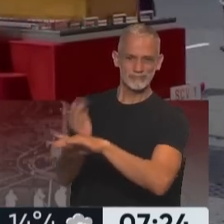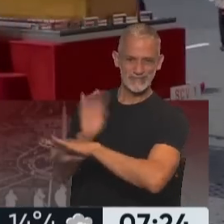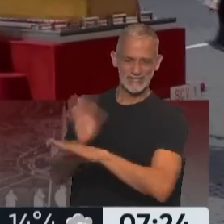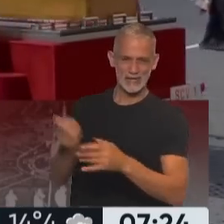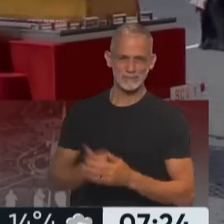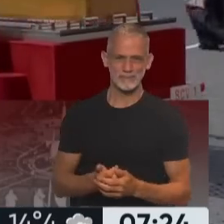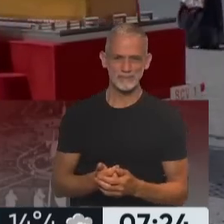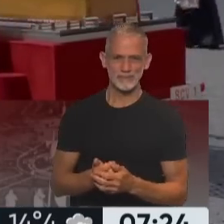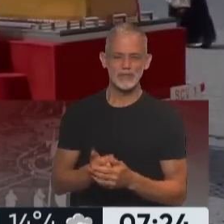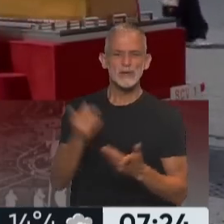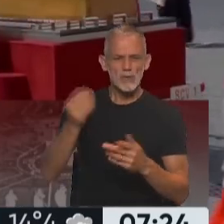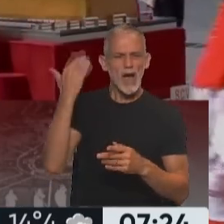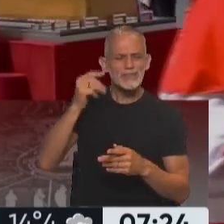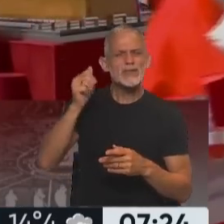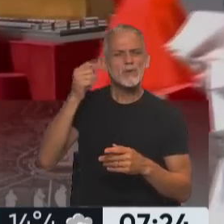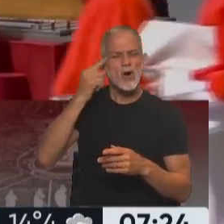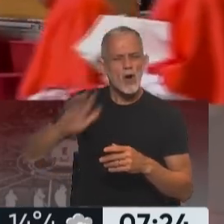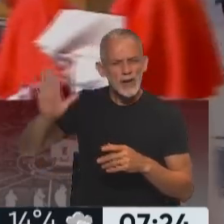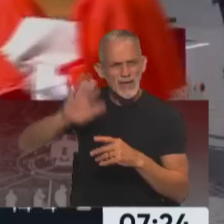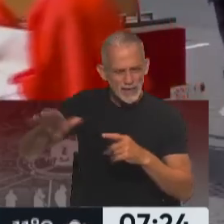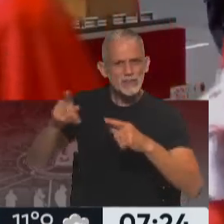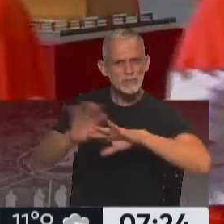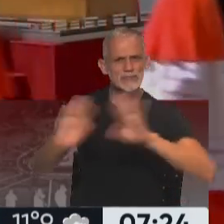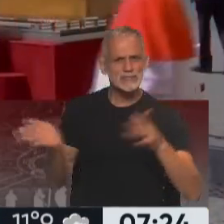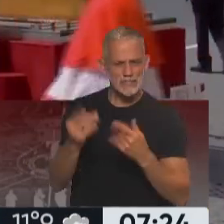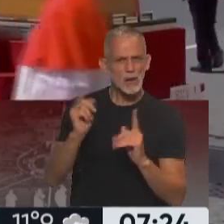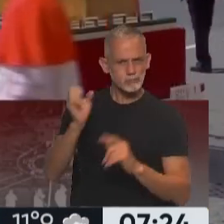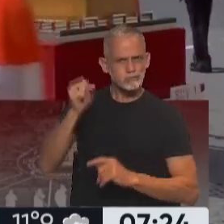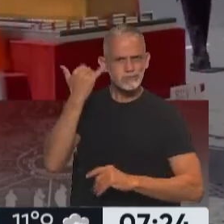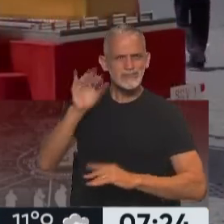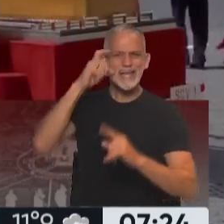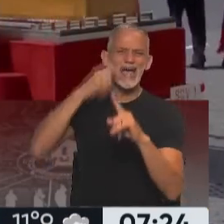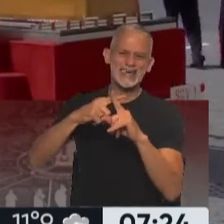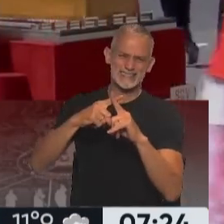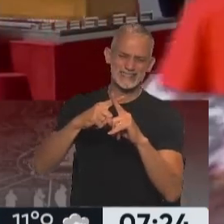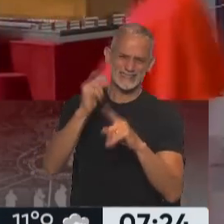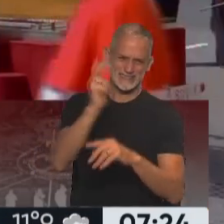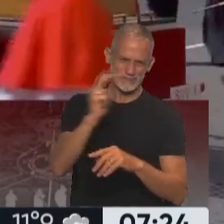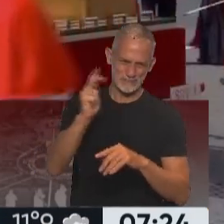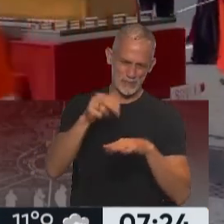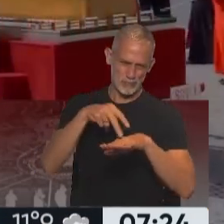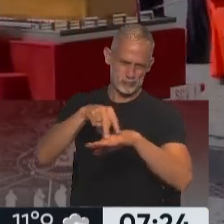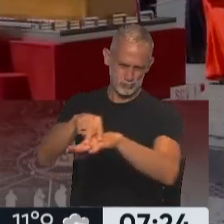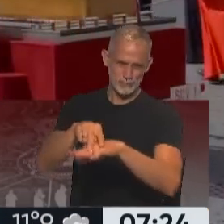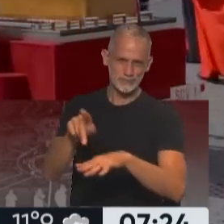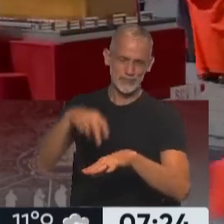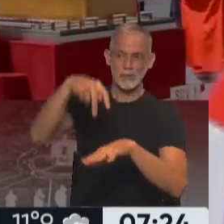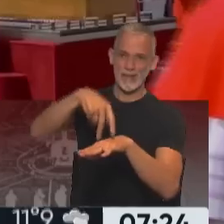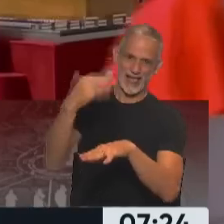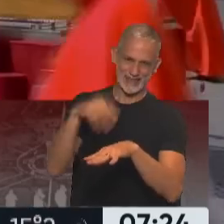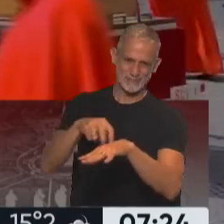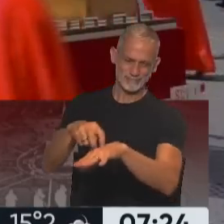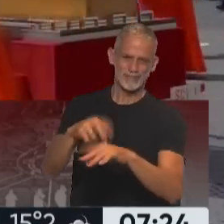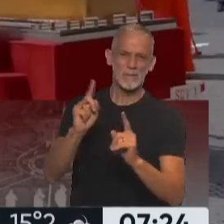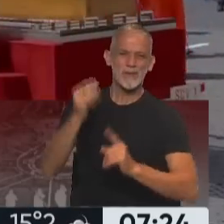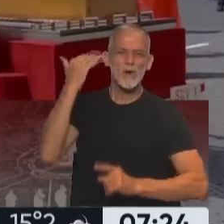vehículo que recorrió Oriente con el Papa es un vehículo que se utilizó, es un ex papamóvil, el vehículo que se está utilizando, que se usó también